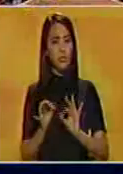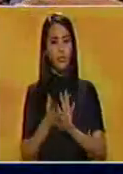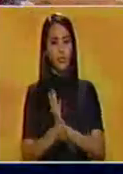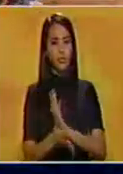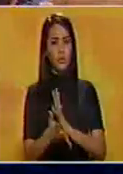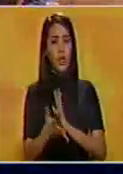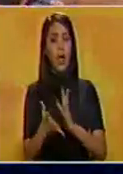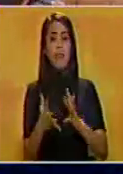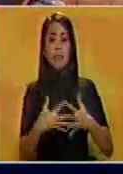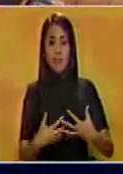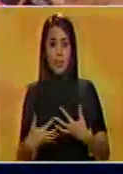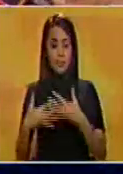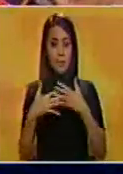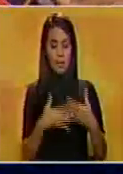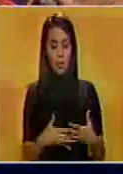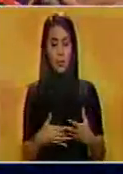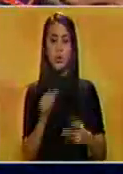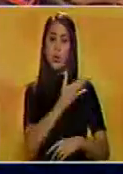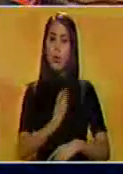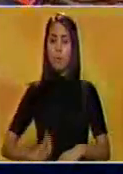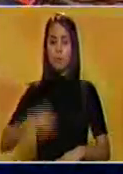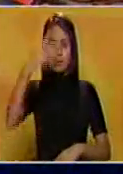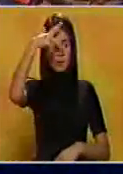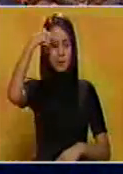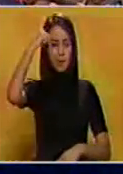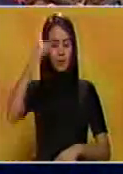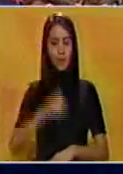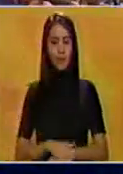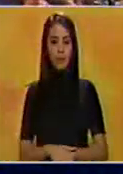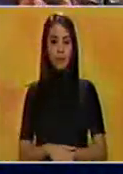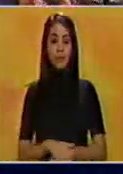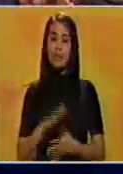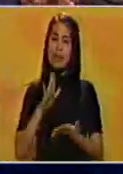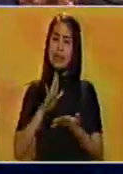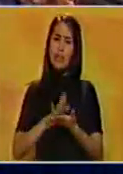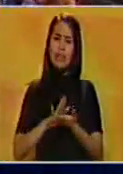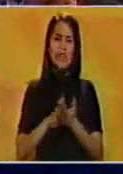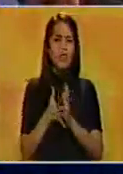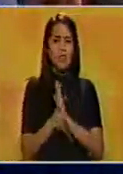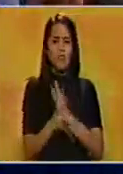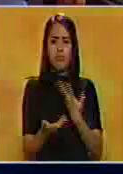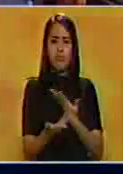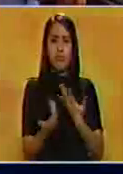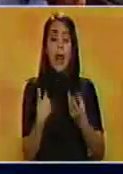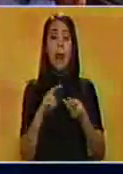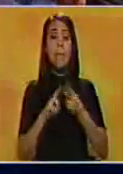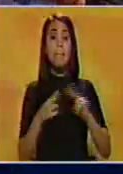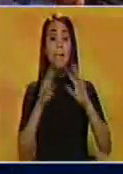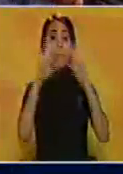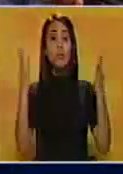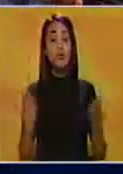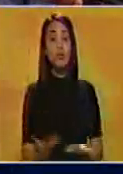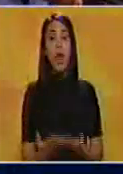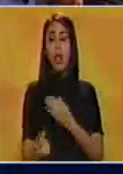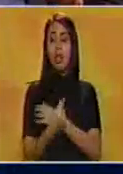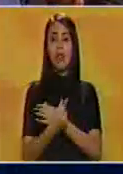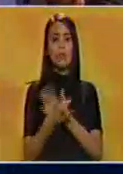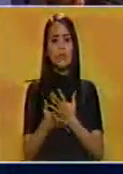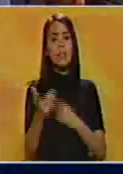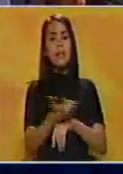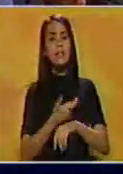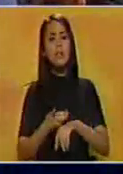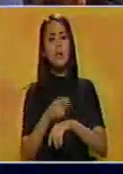de Donald Trump. El mundo ha lanzado una alerta frente a la estabilidad, frente a la paz mundial. Sabemos lo que ese